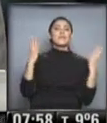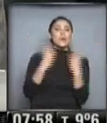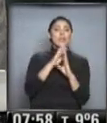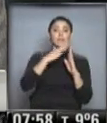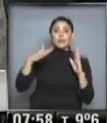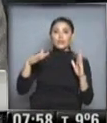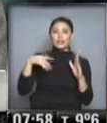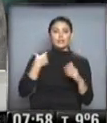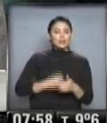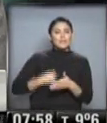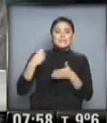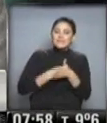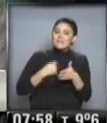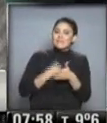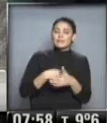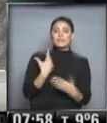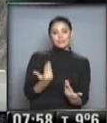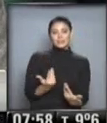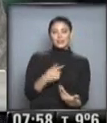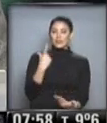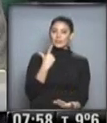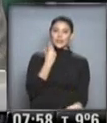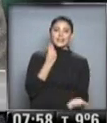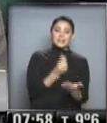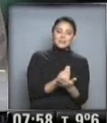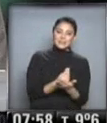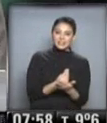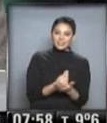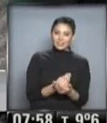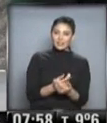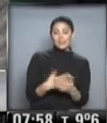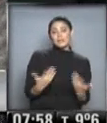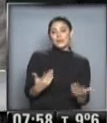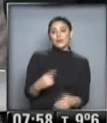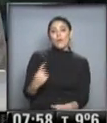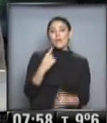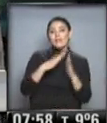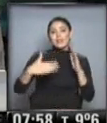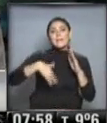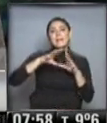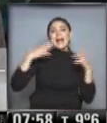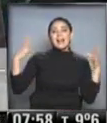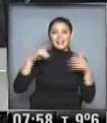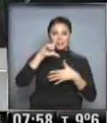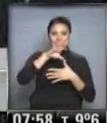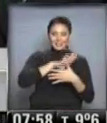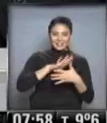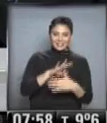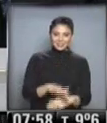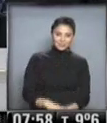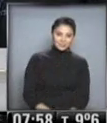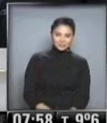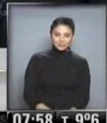biblioteca que la hacemos tan a pulmón, pero bueno, ser los referentes y ser, bueno, una de las bibliotecas más grandes de América Latina.